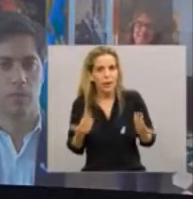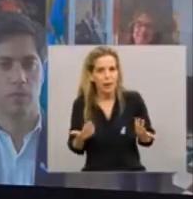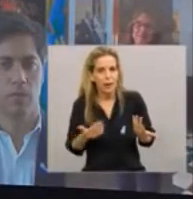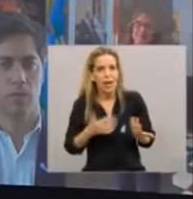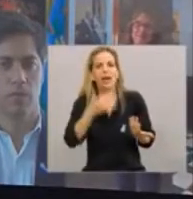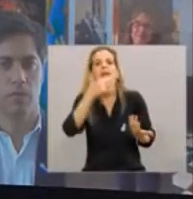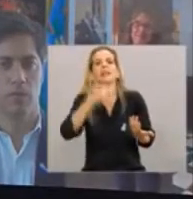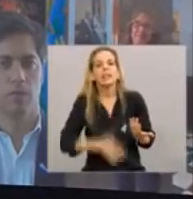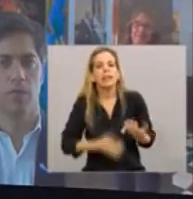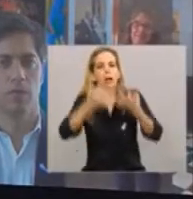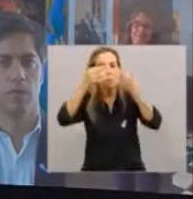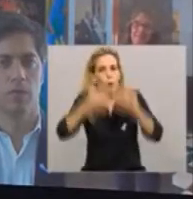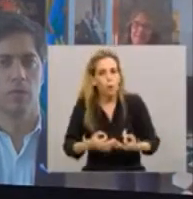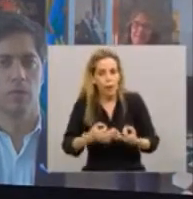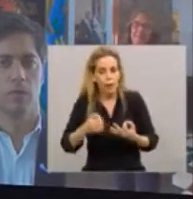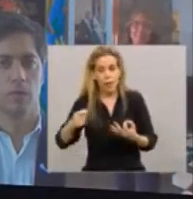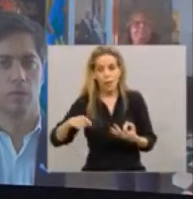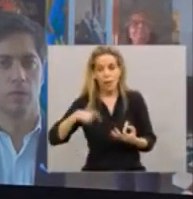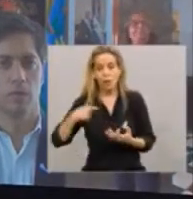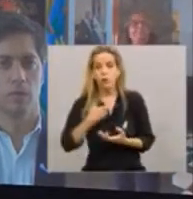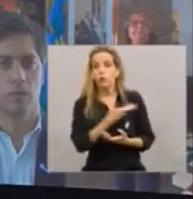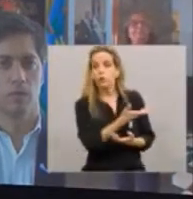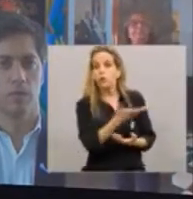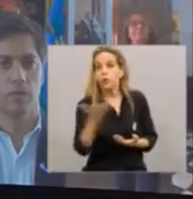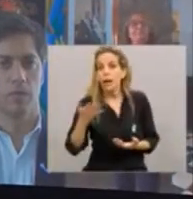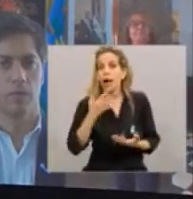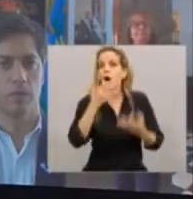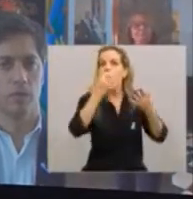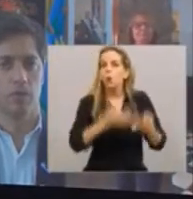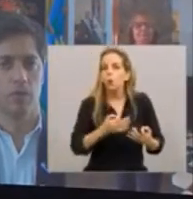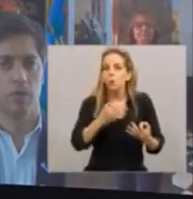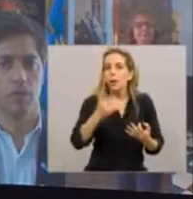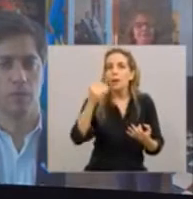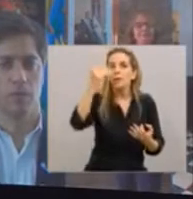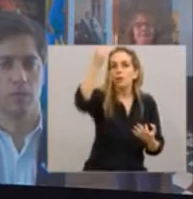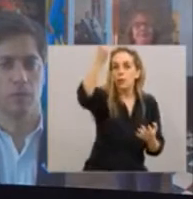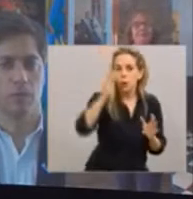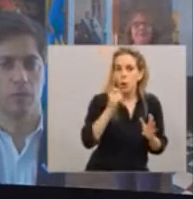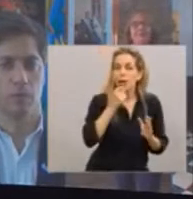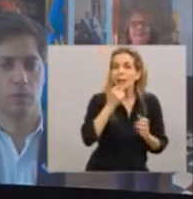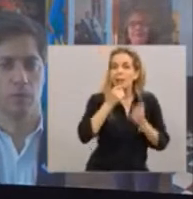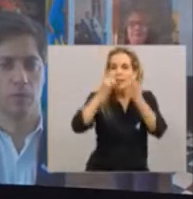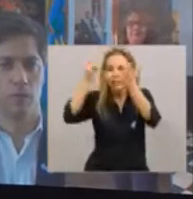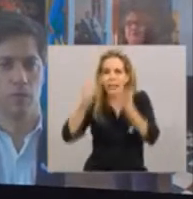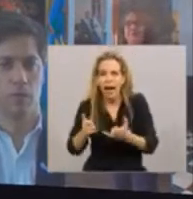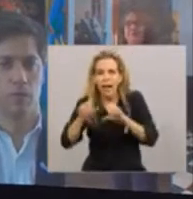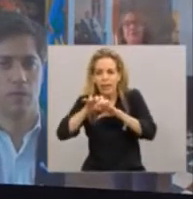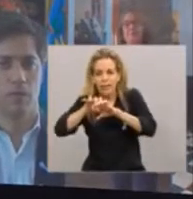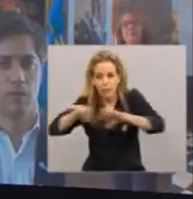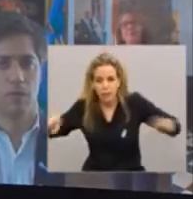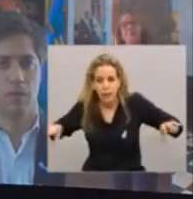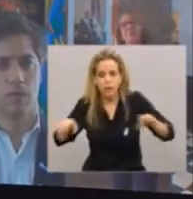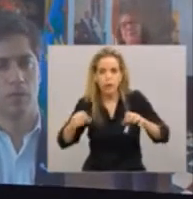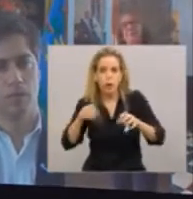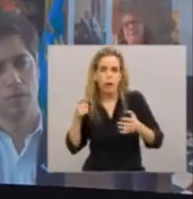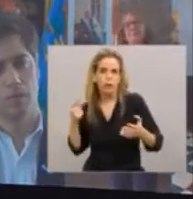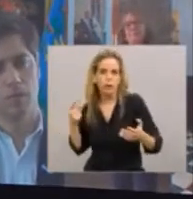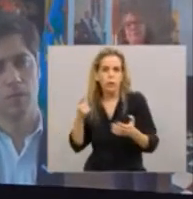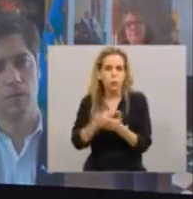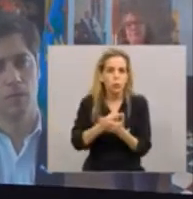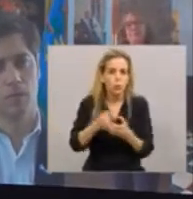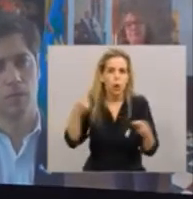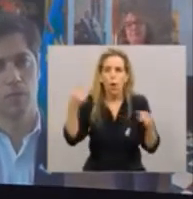ninguna sociedad concreta su destino en el medio de insultos en el medio de divisiones